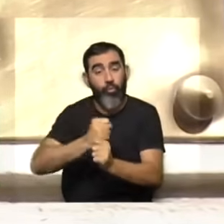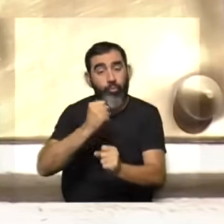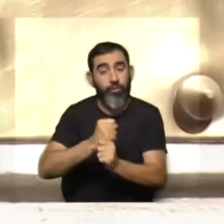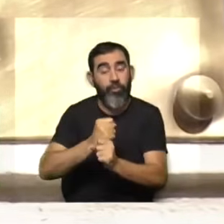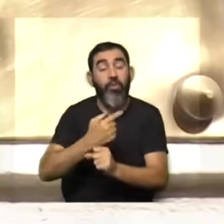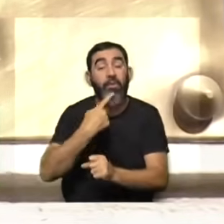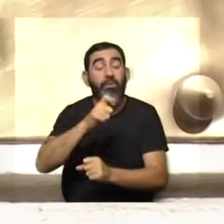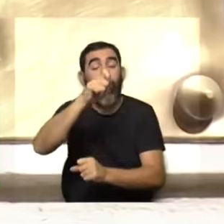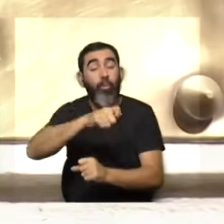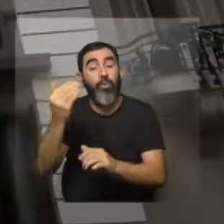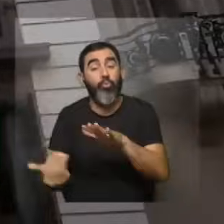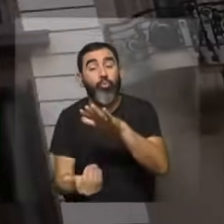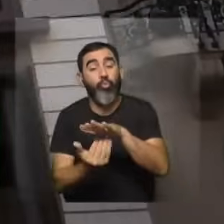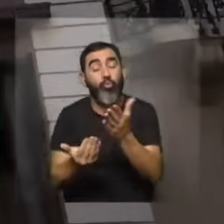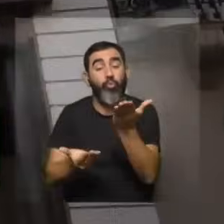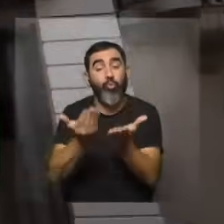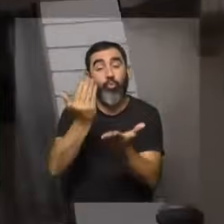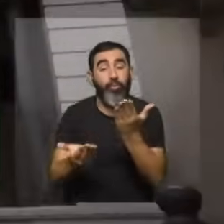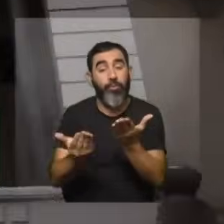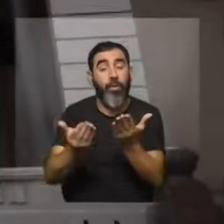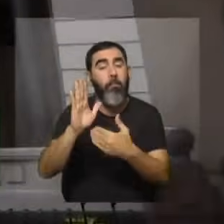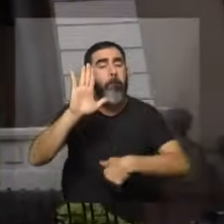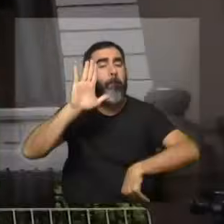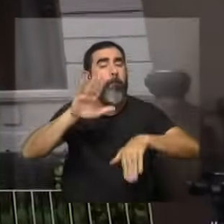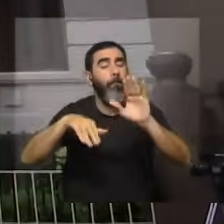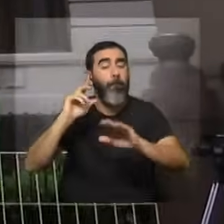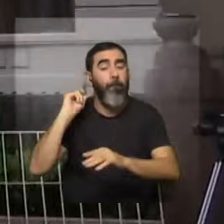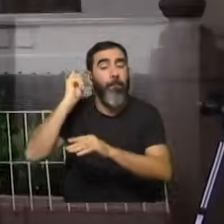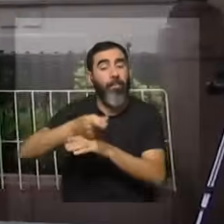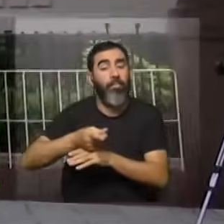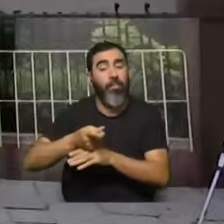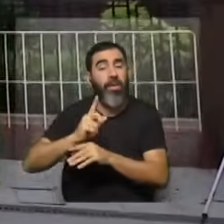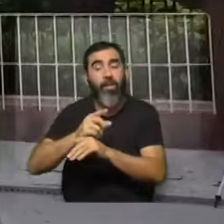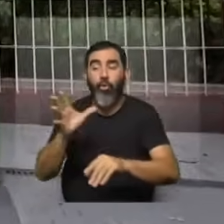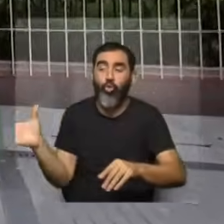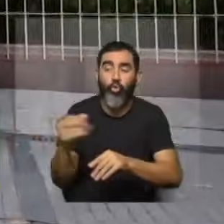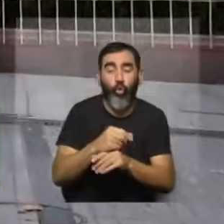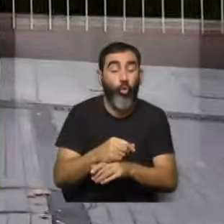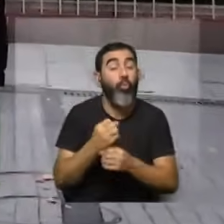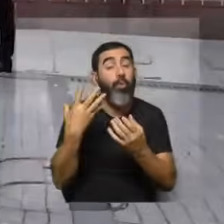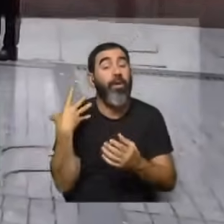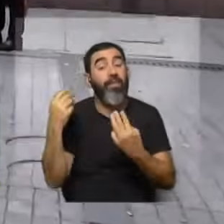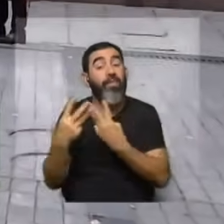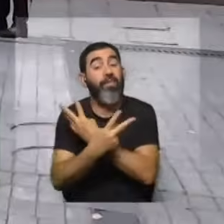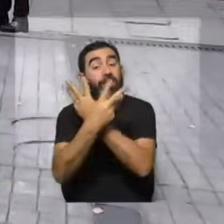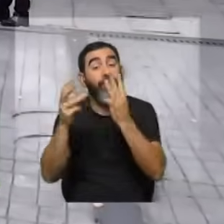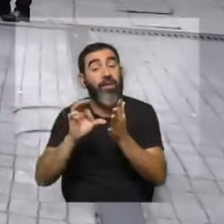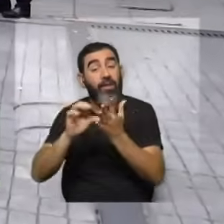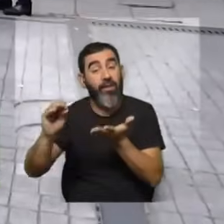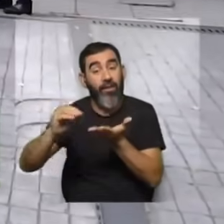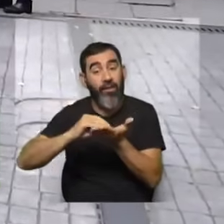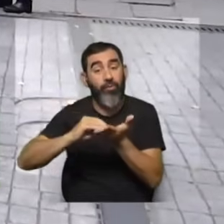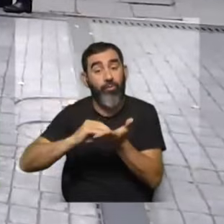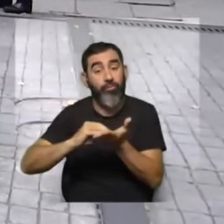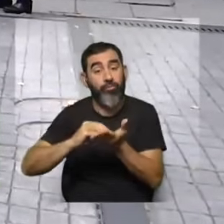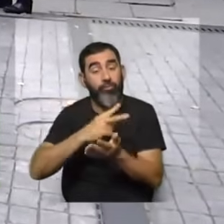los jueces, la Suprema Corte de Justicia adoptó por mayoría una decisión que debió ser unánime, ya que el director general de los servicios administrativos es